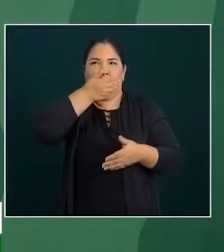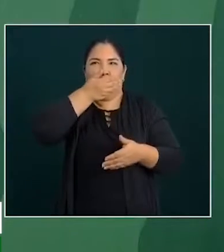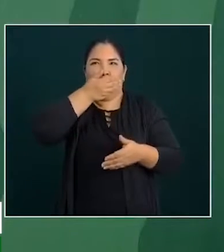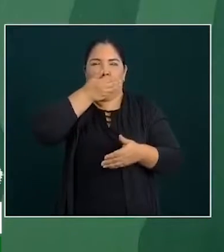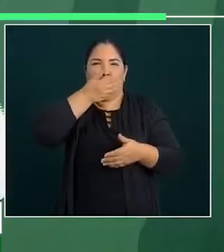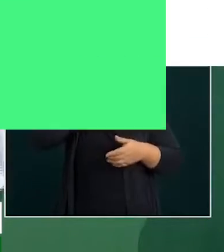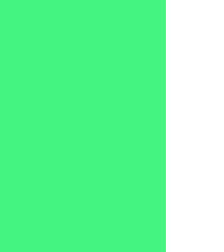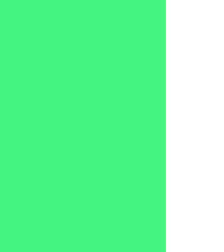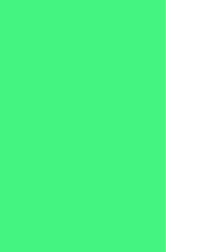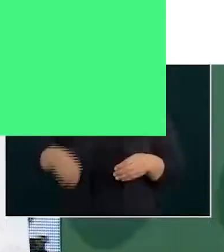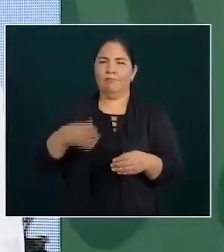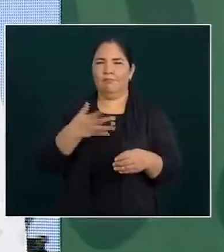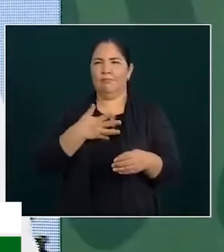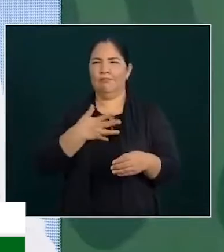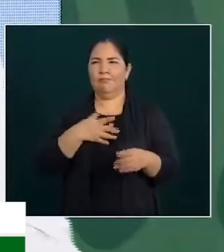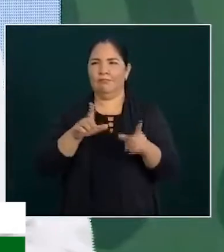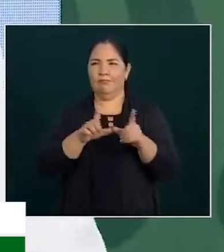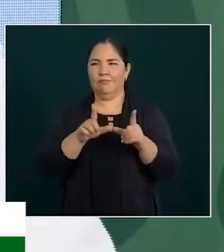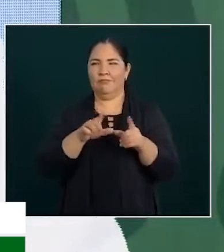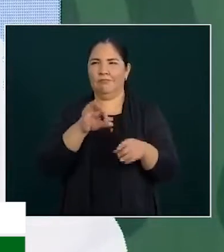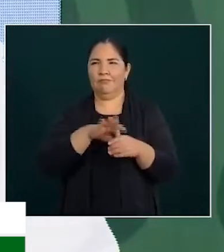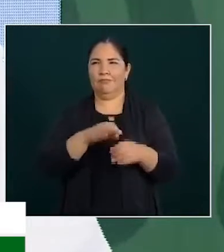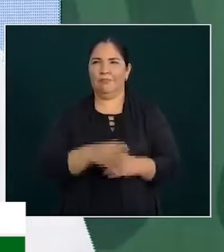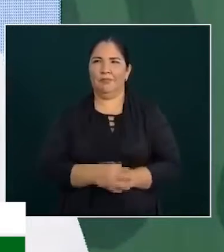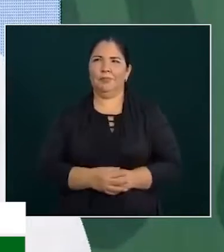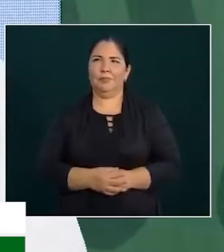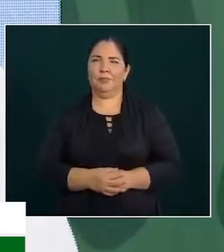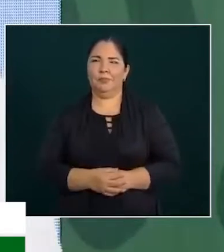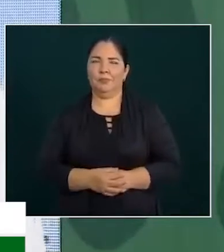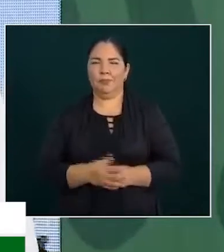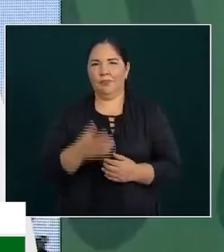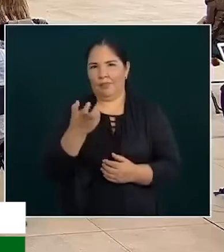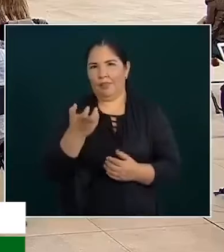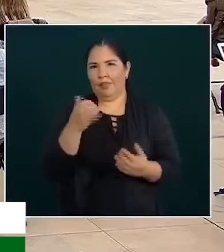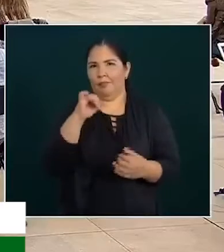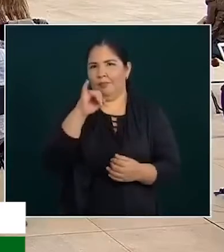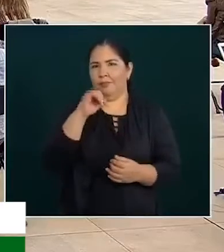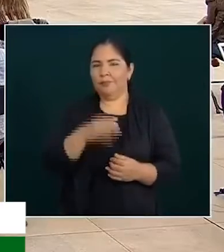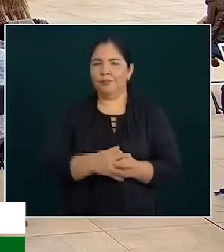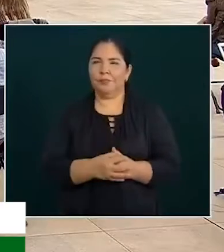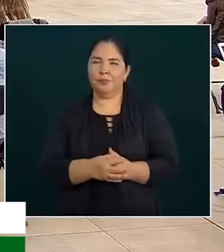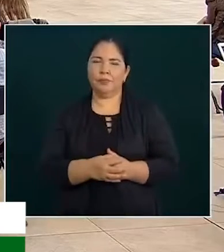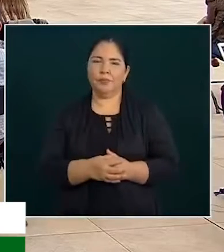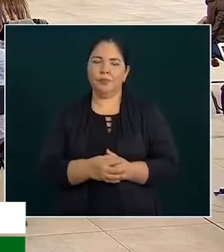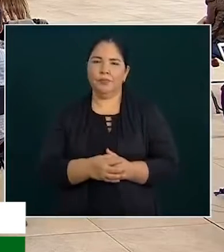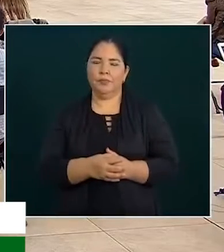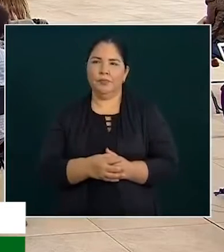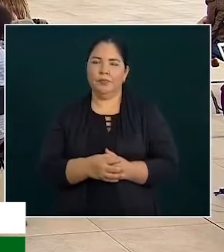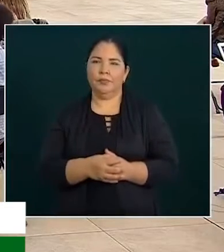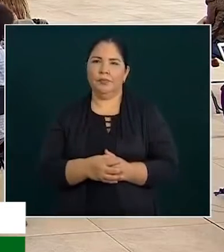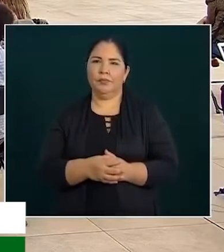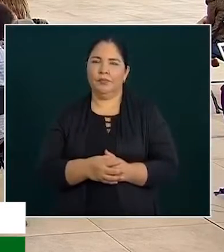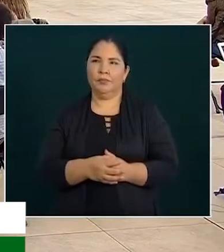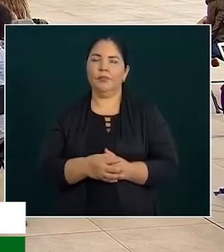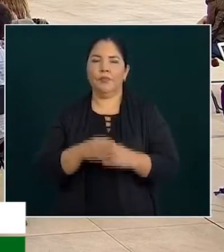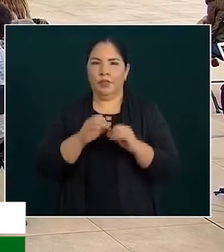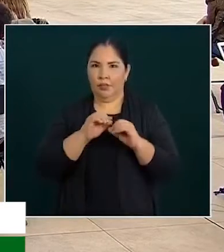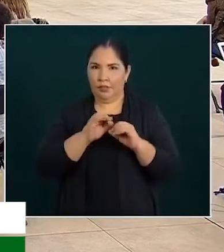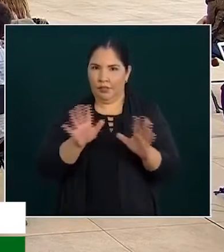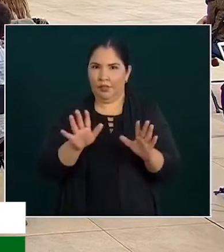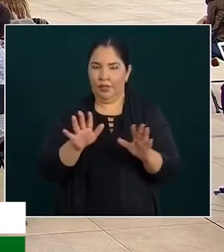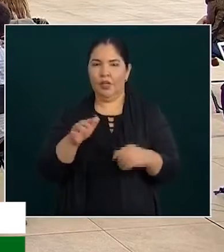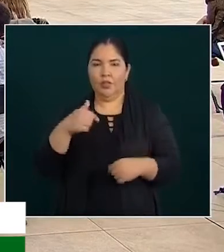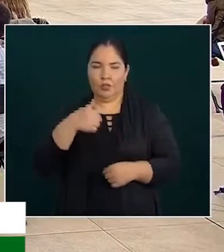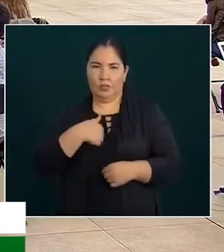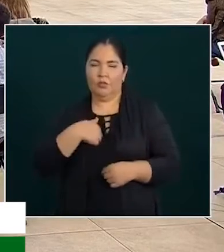usar cubreboca. El presidente reiteró que votará en contra en la consulta popular de este domingo. Ya expresé que